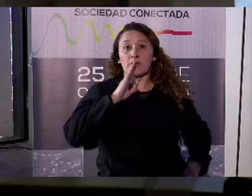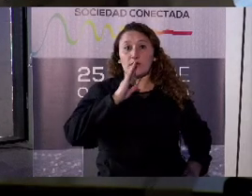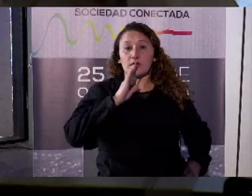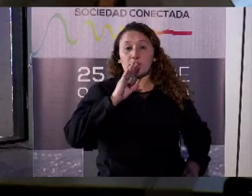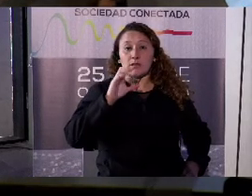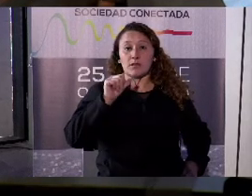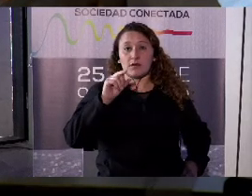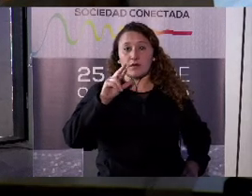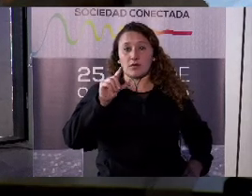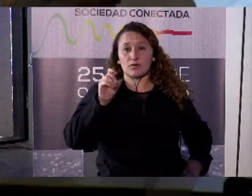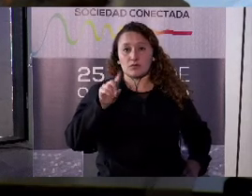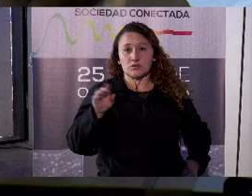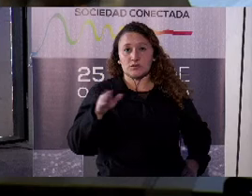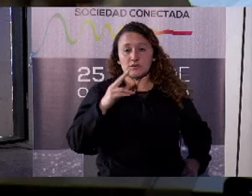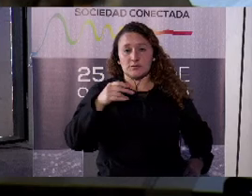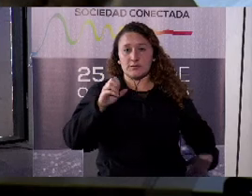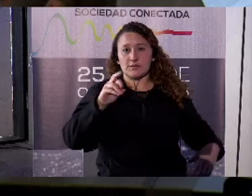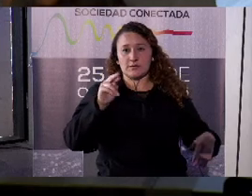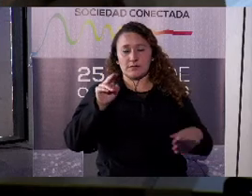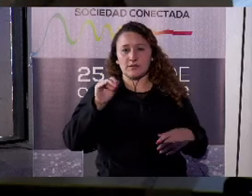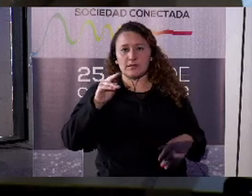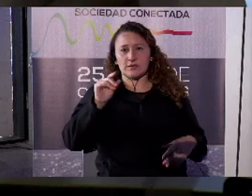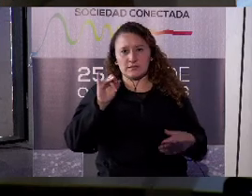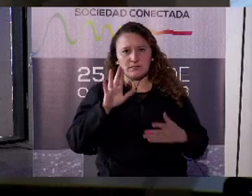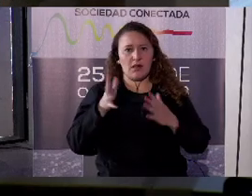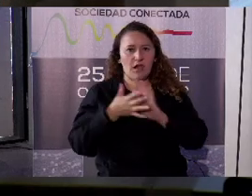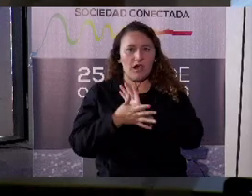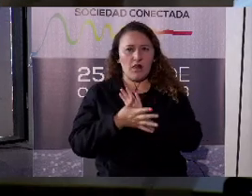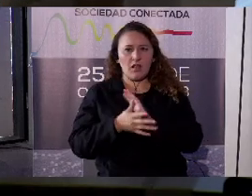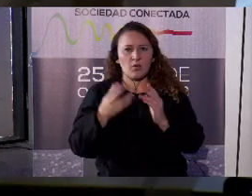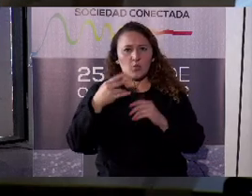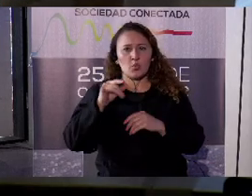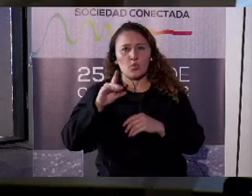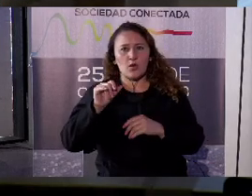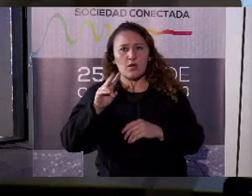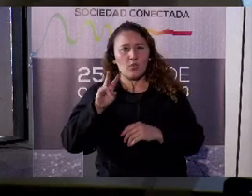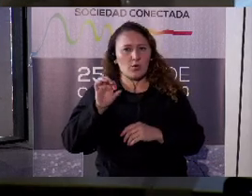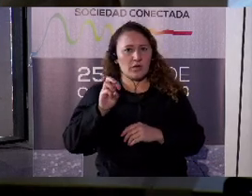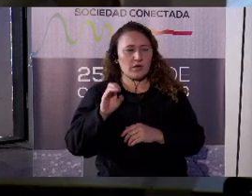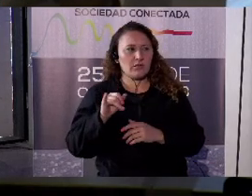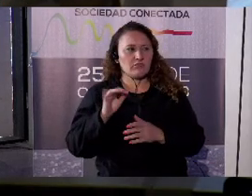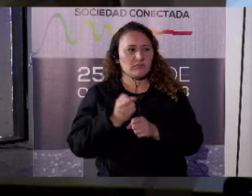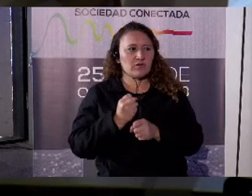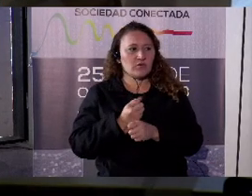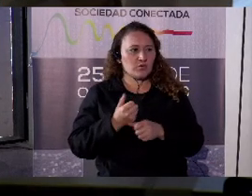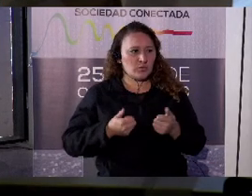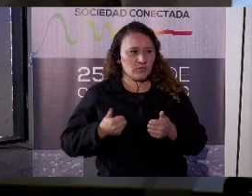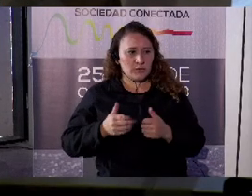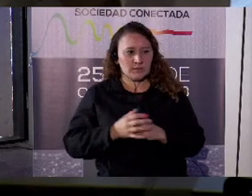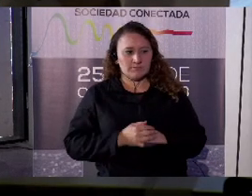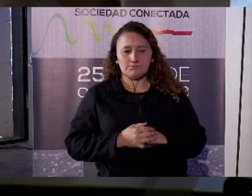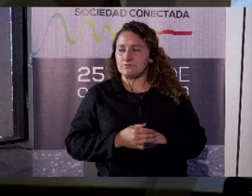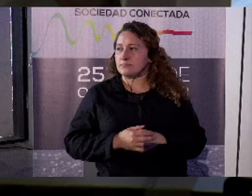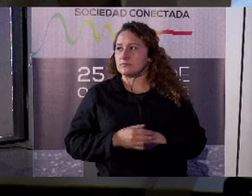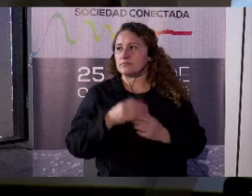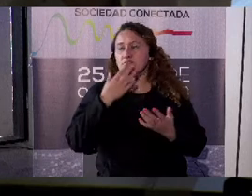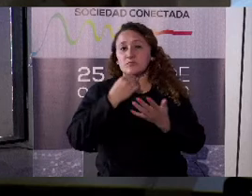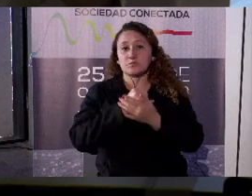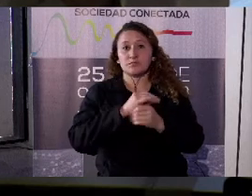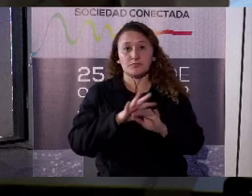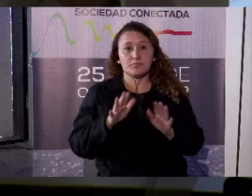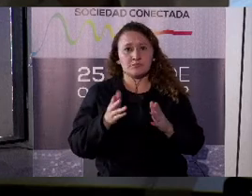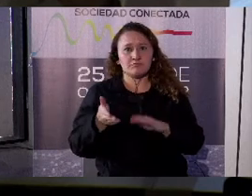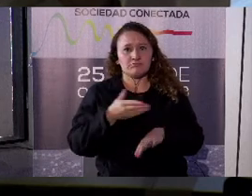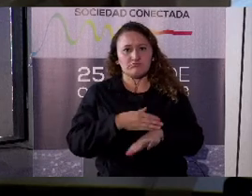nos va contar trabajando Huawei en lo que es internet de las cosas muy buenos días Vamos a contar una pequeña historia antes